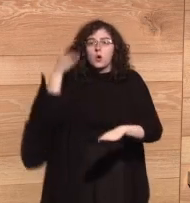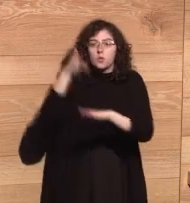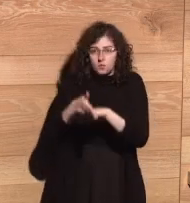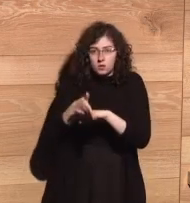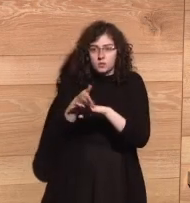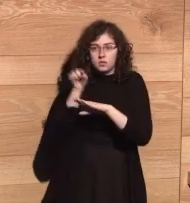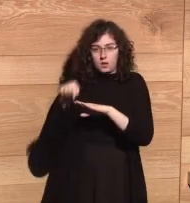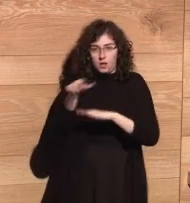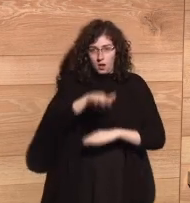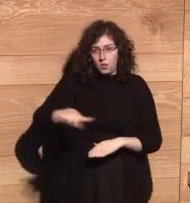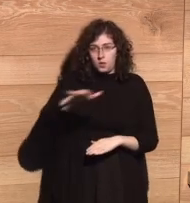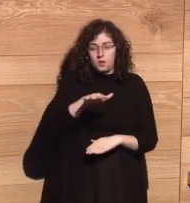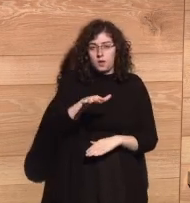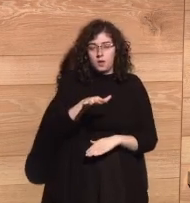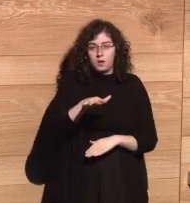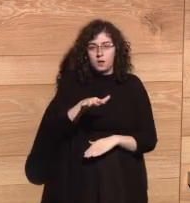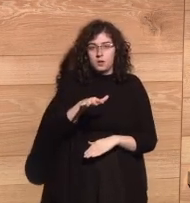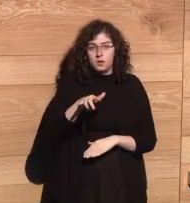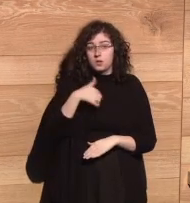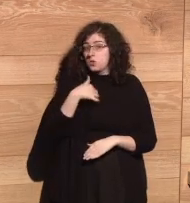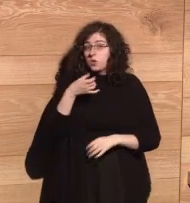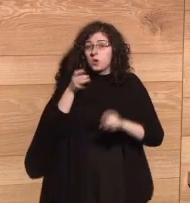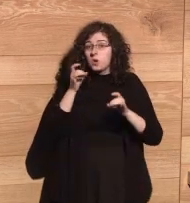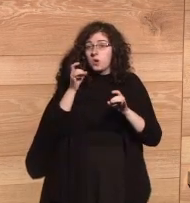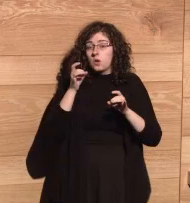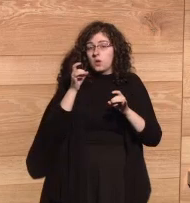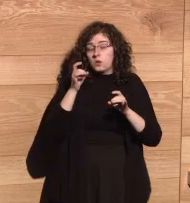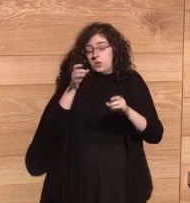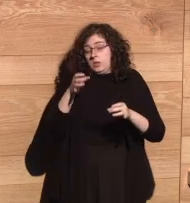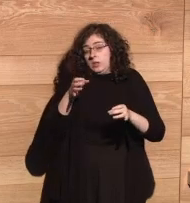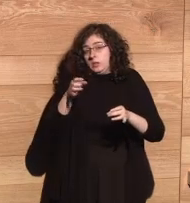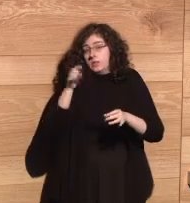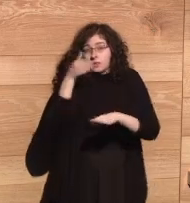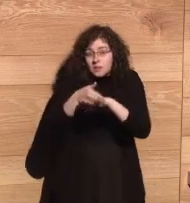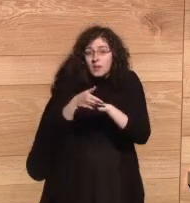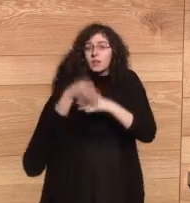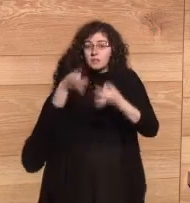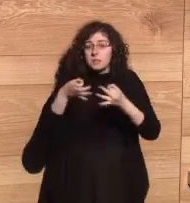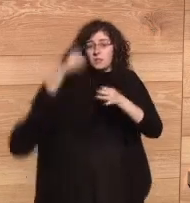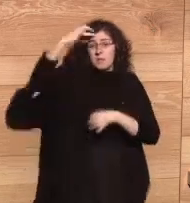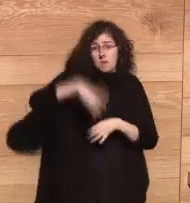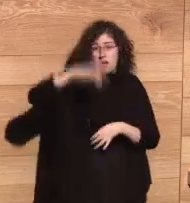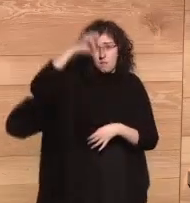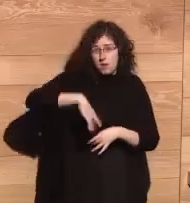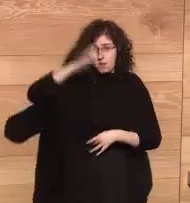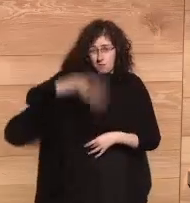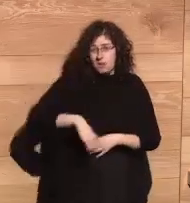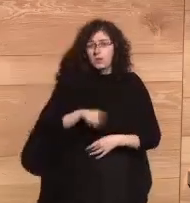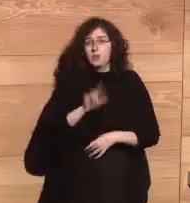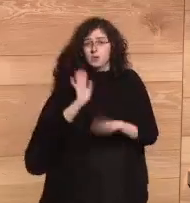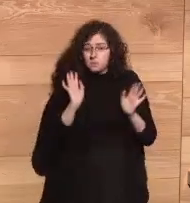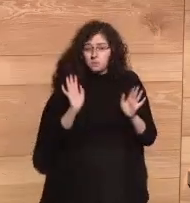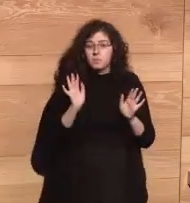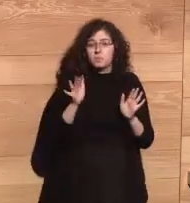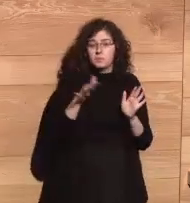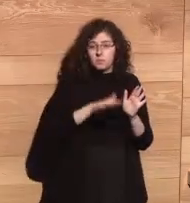cobertura porque yo estaba donde siempre caía toda la artillería, ¿no? Pero bueno, había